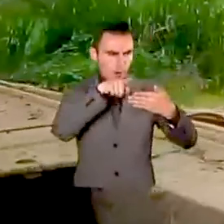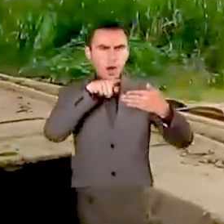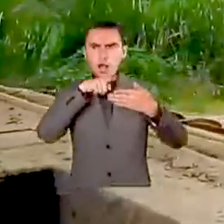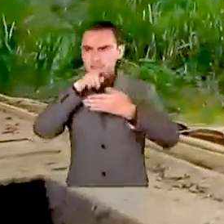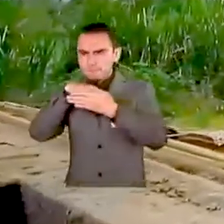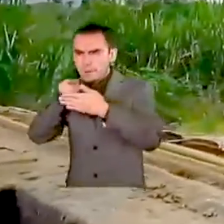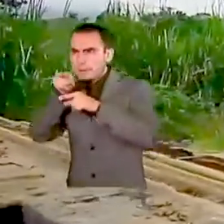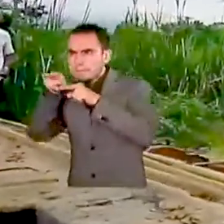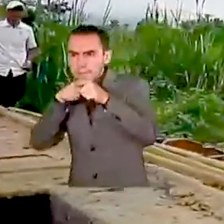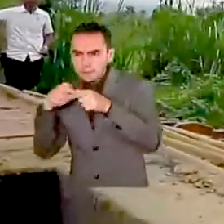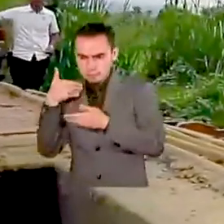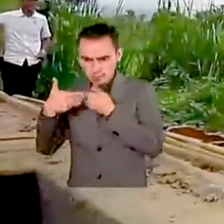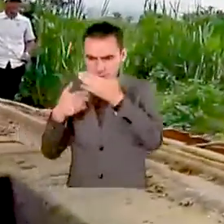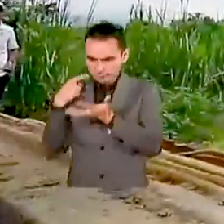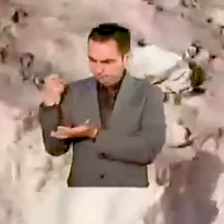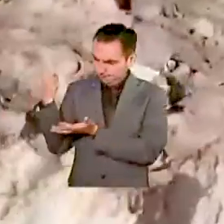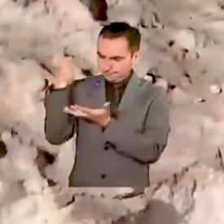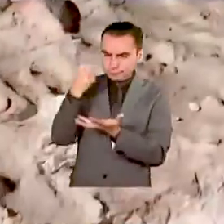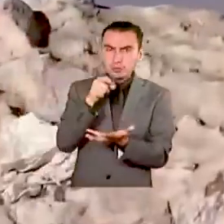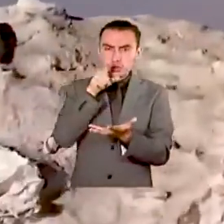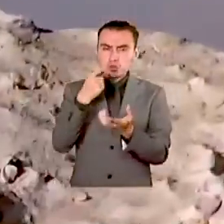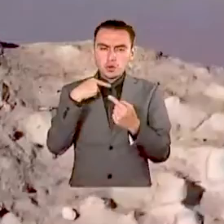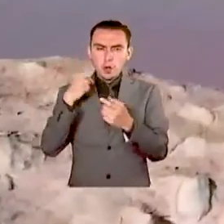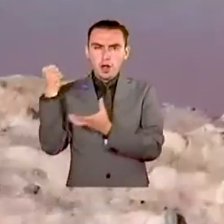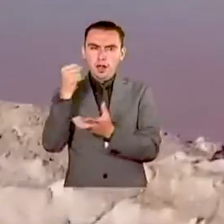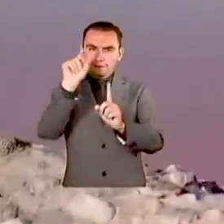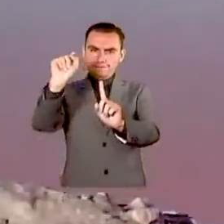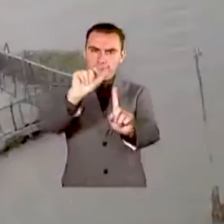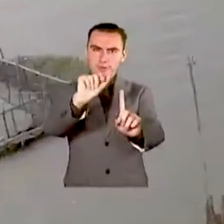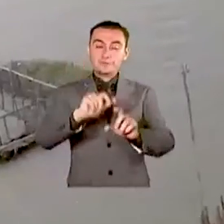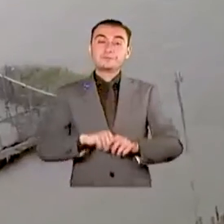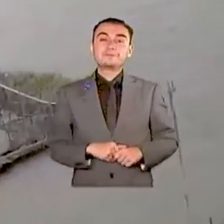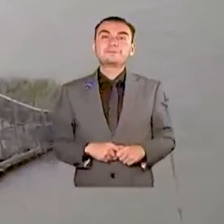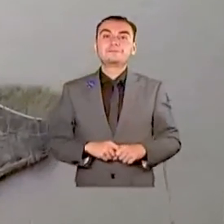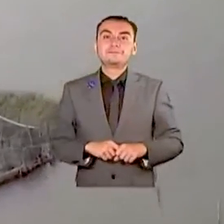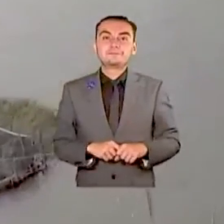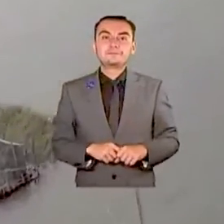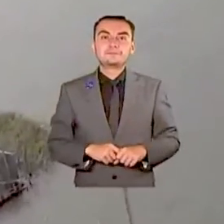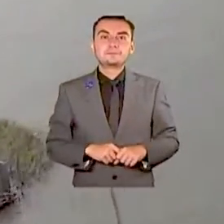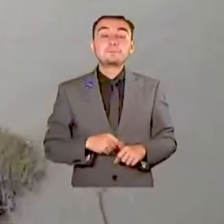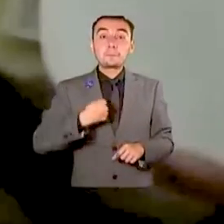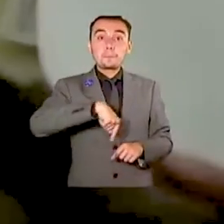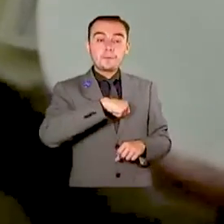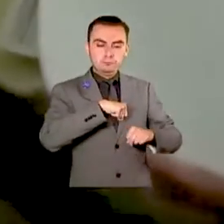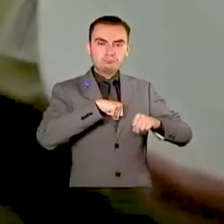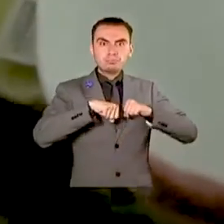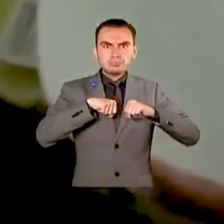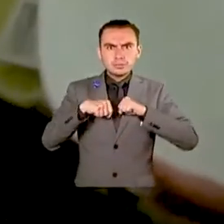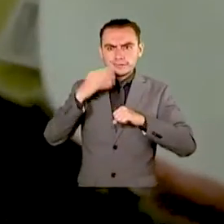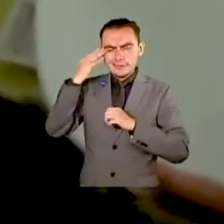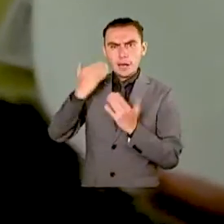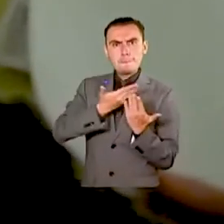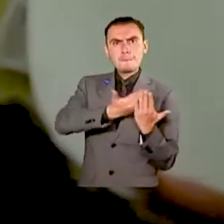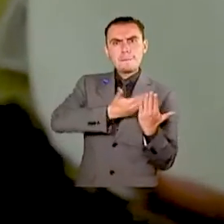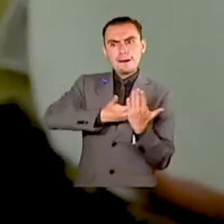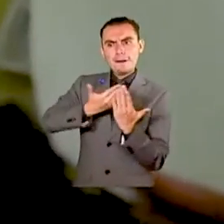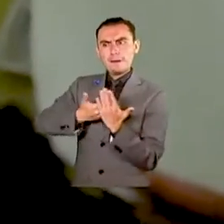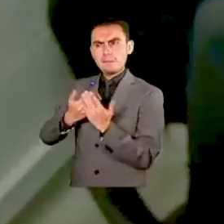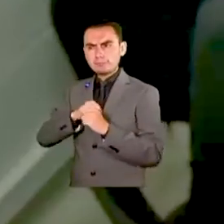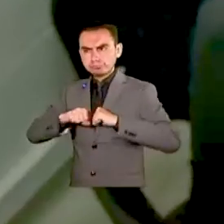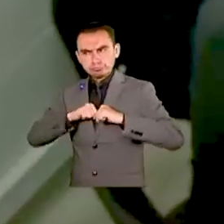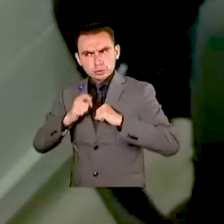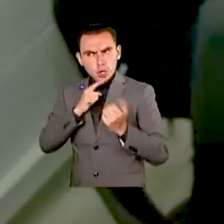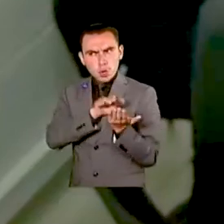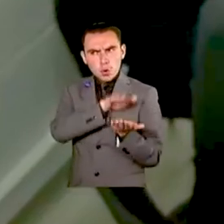el seguimiento a los recursos del Sistema General de Regalías. Remitimos a través del Sistema de Gestión Documental